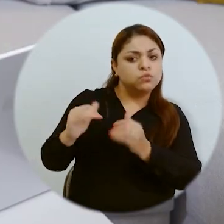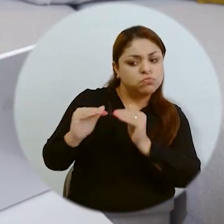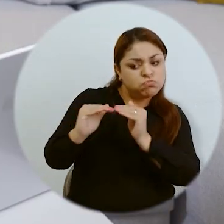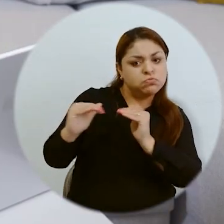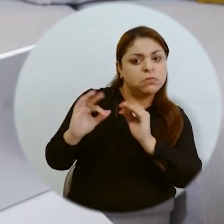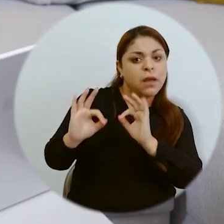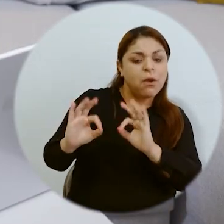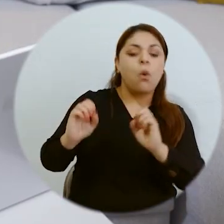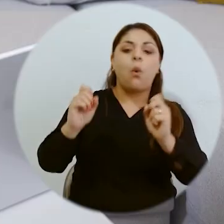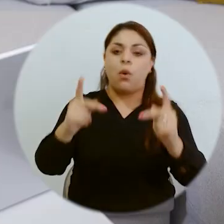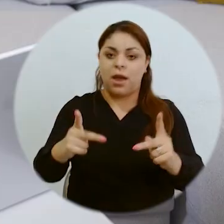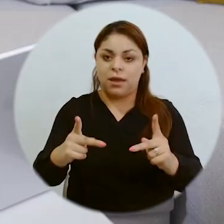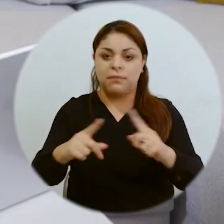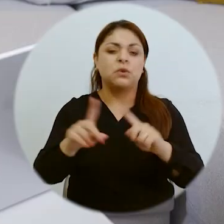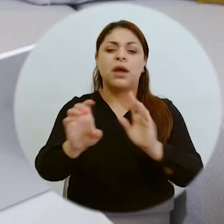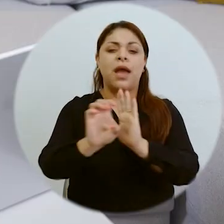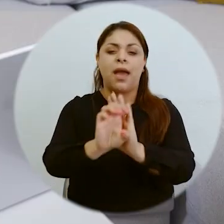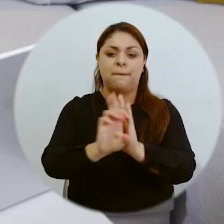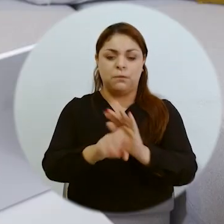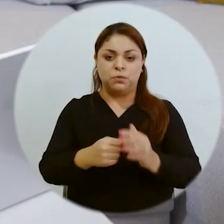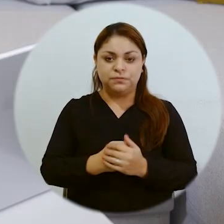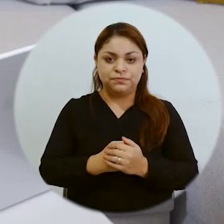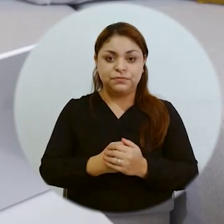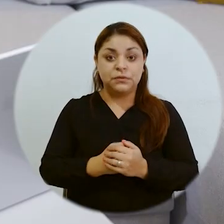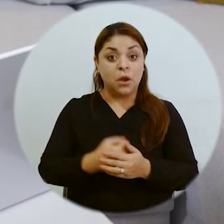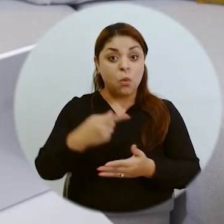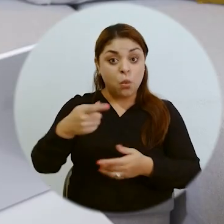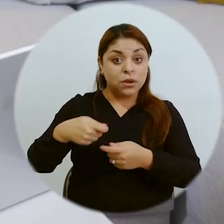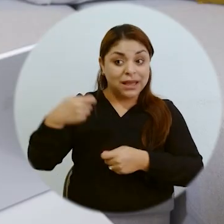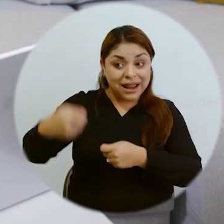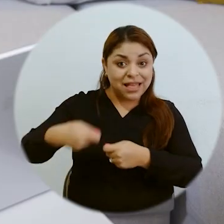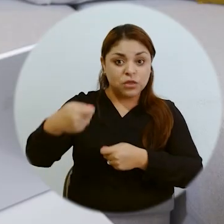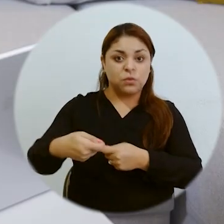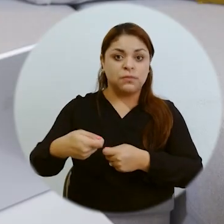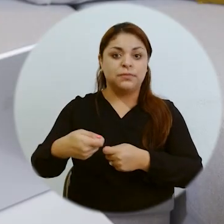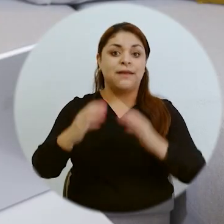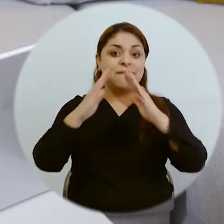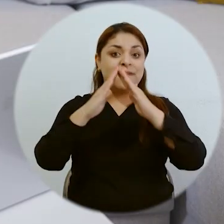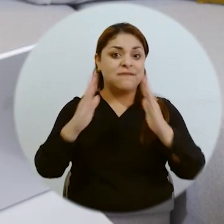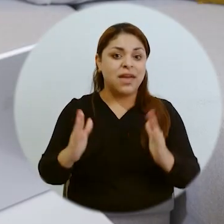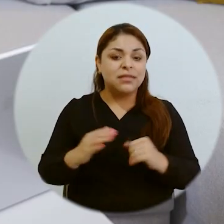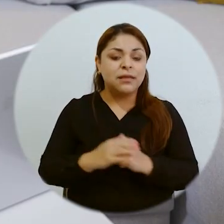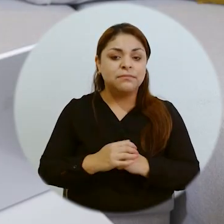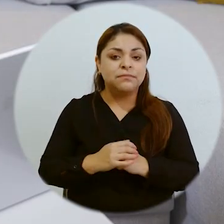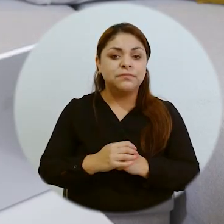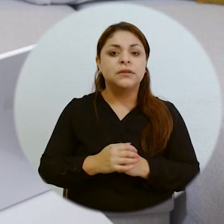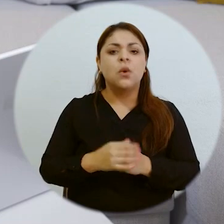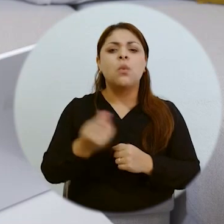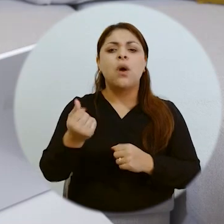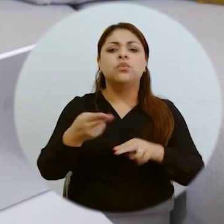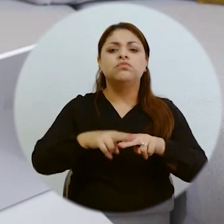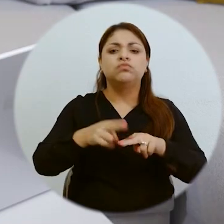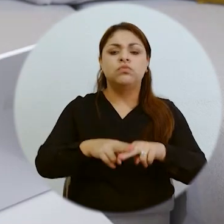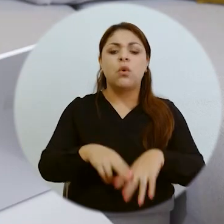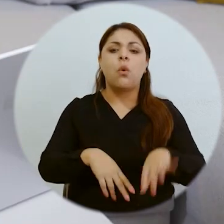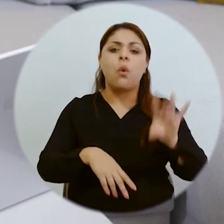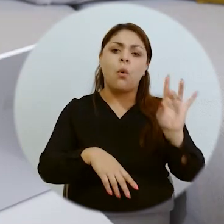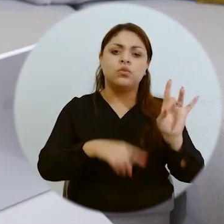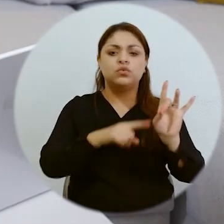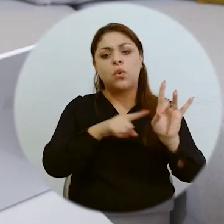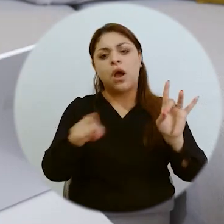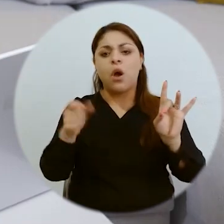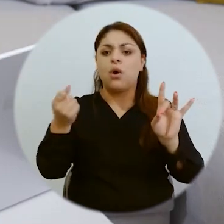al crédito de consumo, que las tasas son abusivamente altas todavía. Porque si todavía las tasas tuvieran